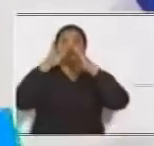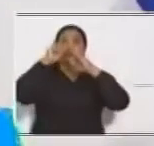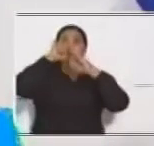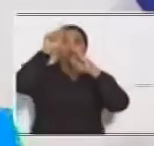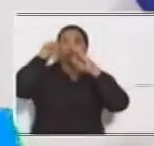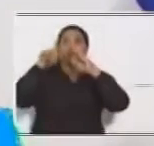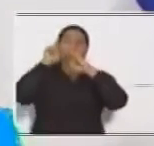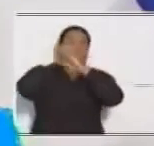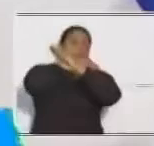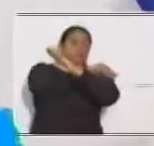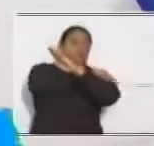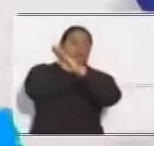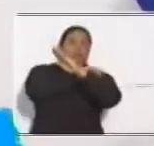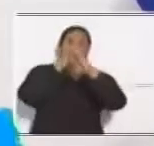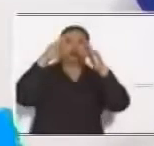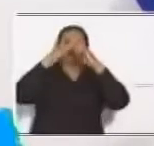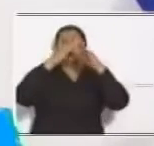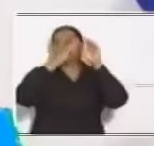triángulos. Pero,